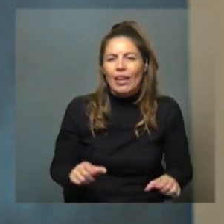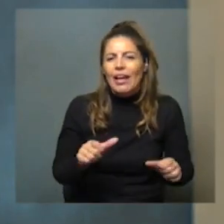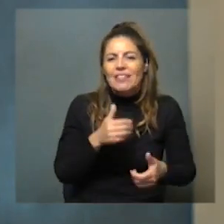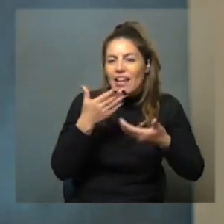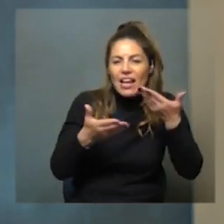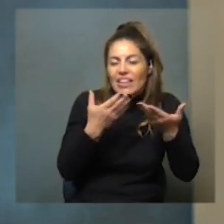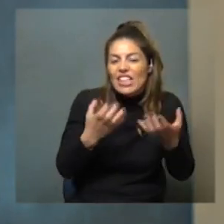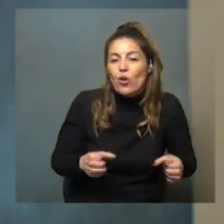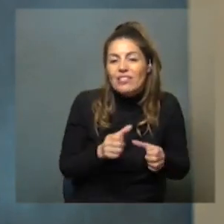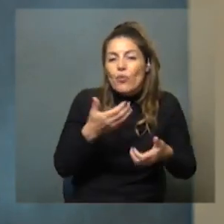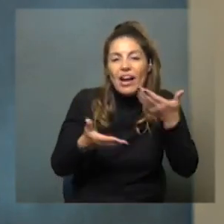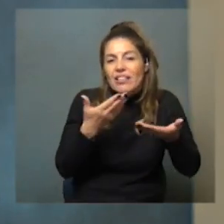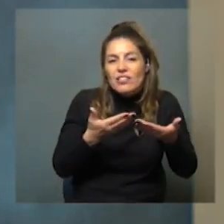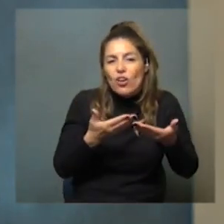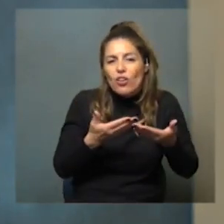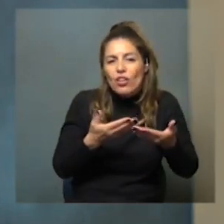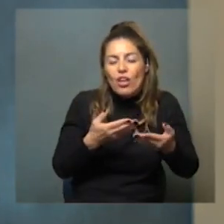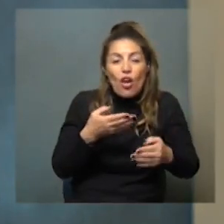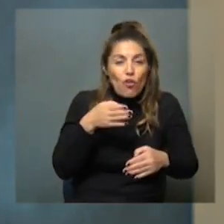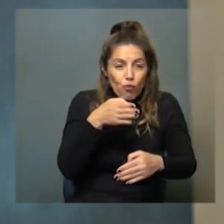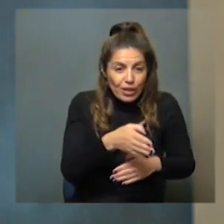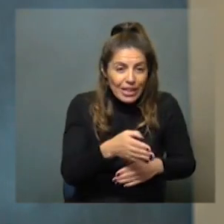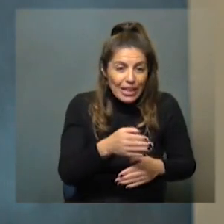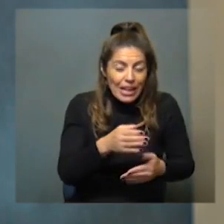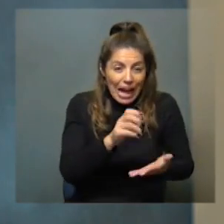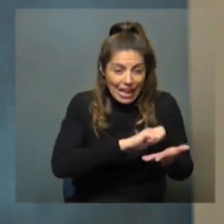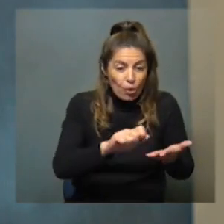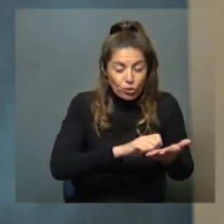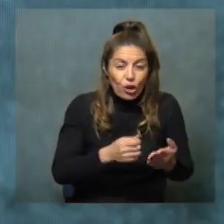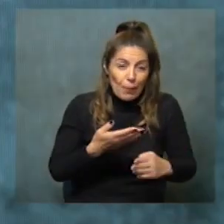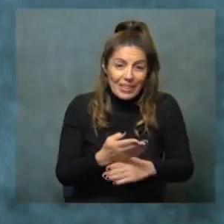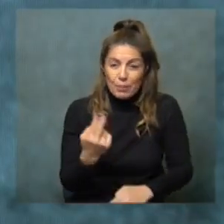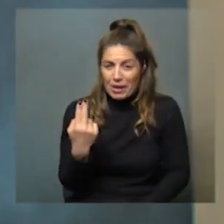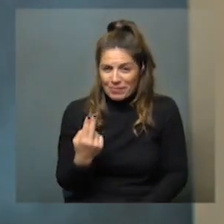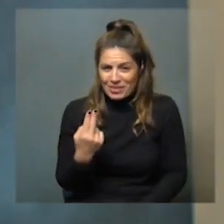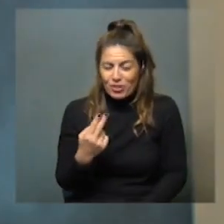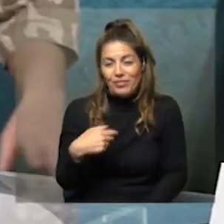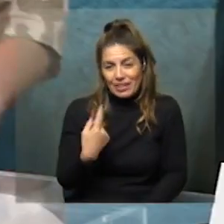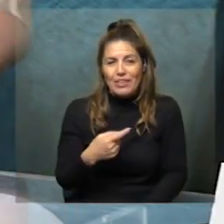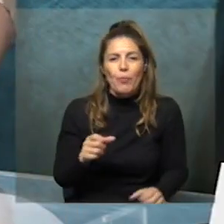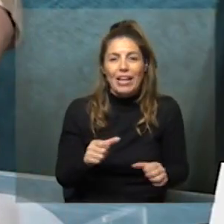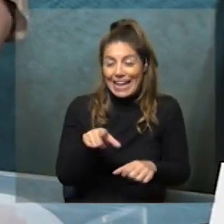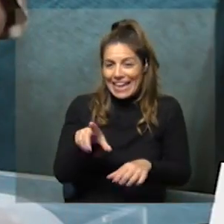la hice. Fui al autor, le pedí permiso primero, como hablamos, fuera de cámaras. Y la